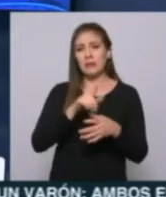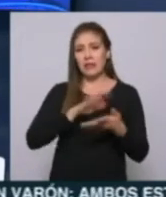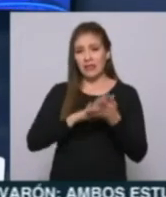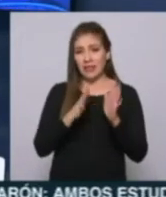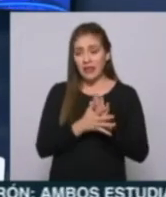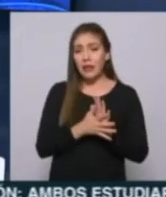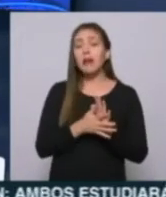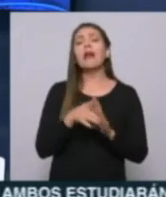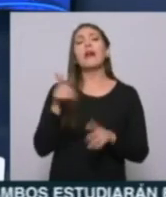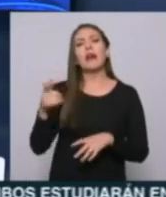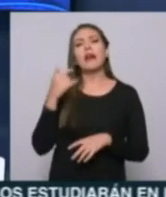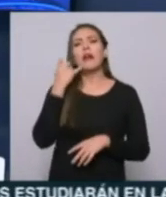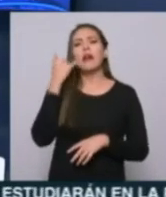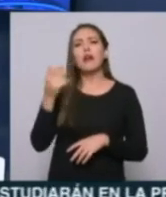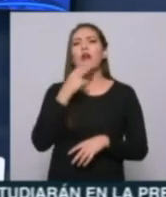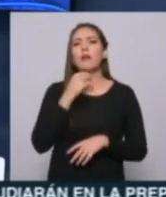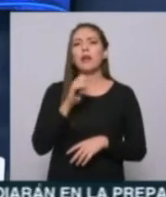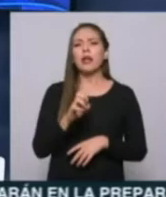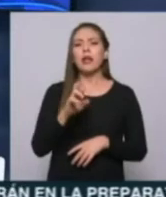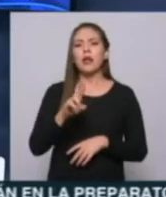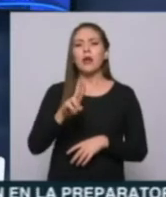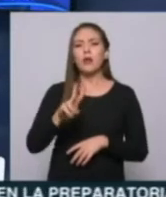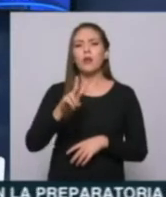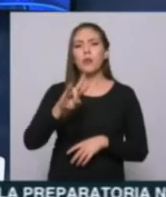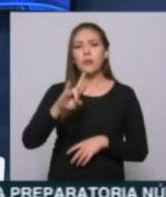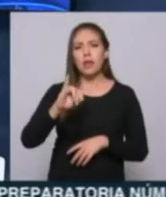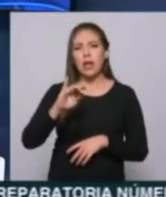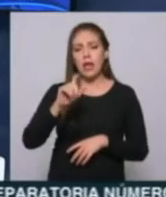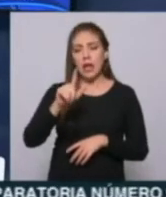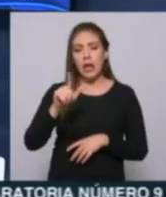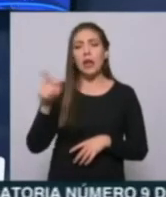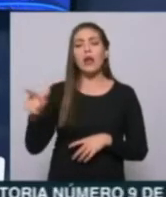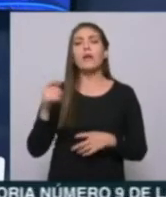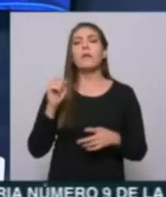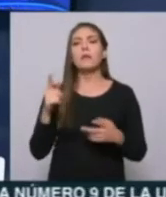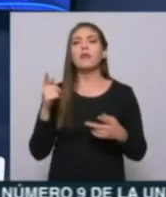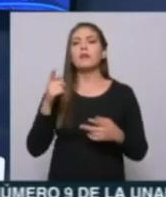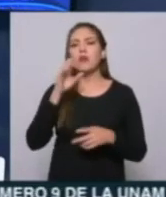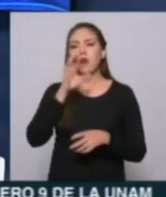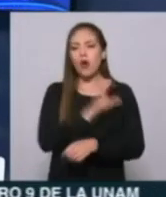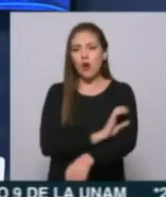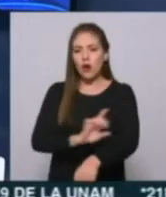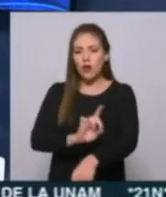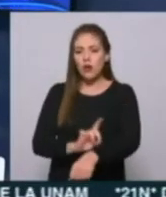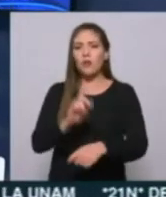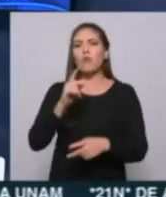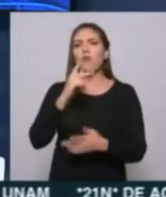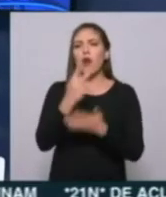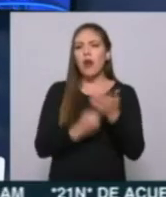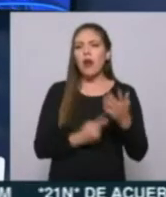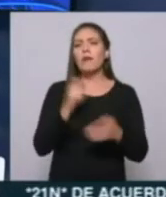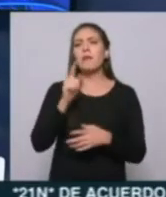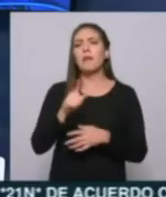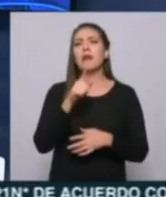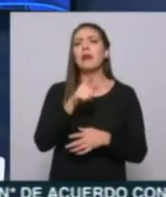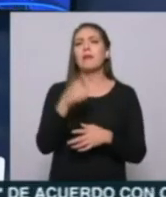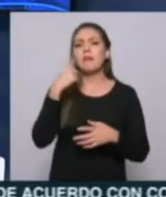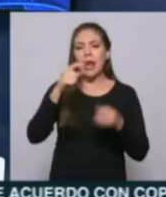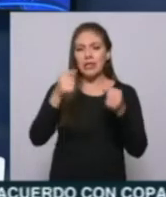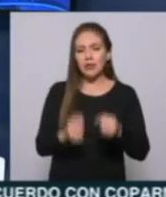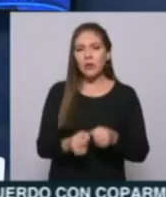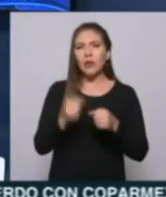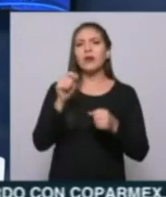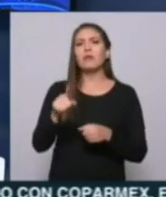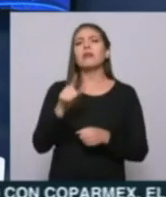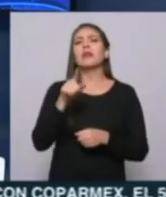gusto en la línea telefónica a Erubiel Tirado. Él es coordinador del Programa de Seguridad Nacional, Democracia y Derechos Humanos de la Universidad